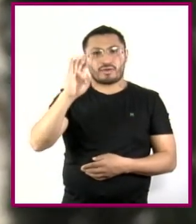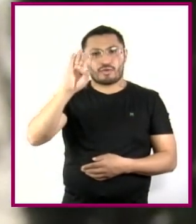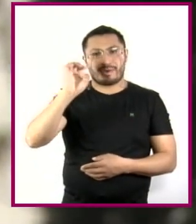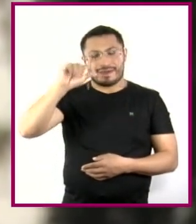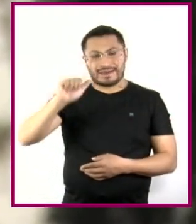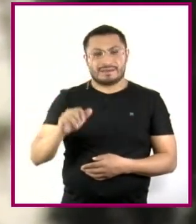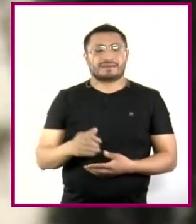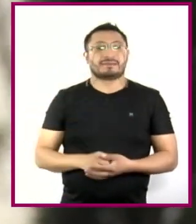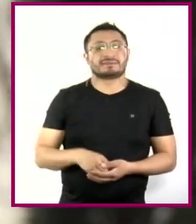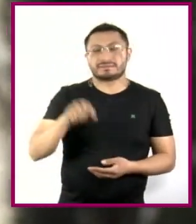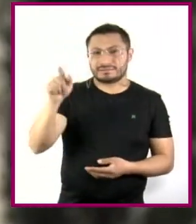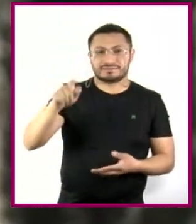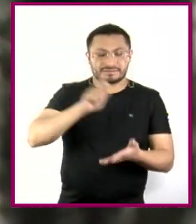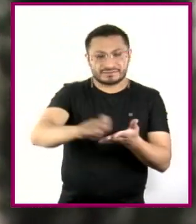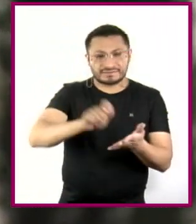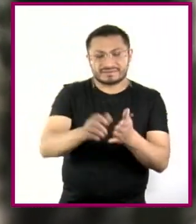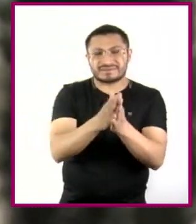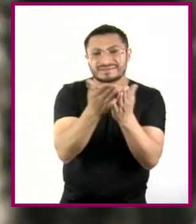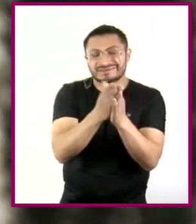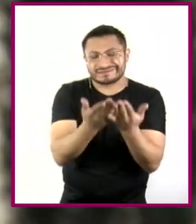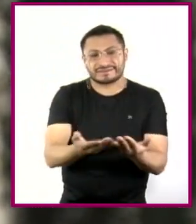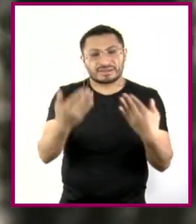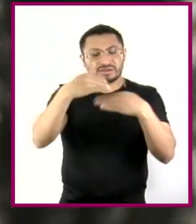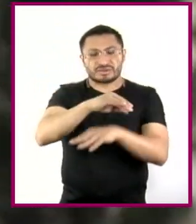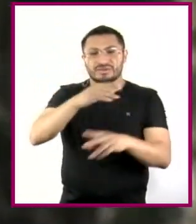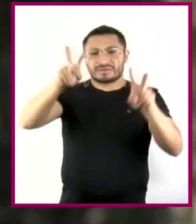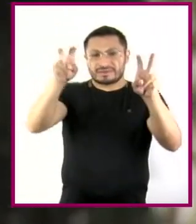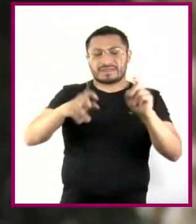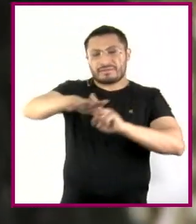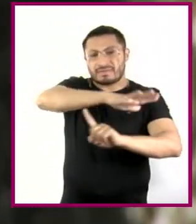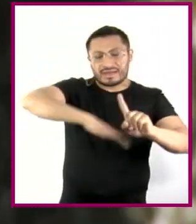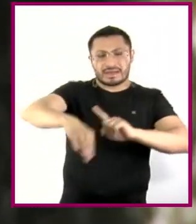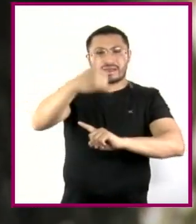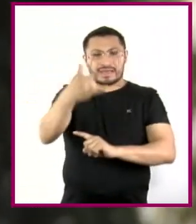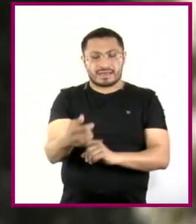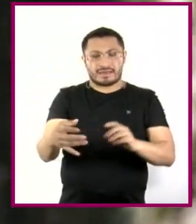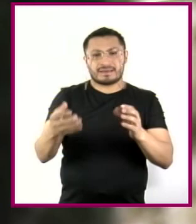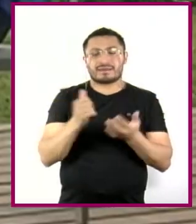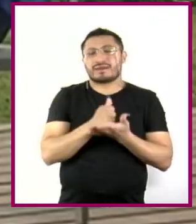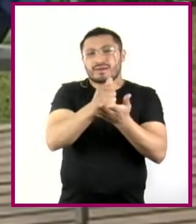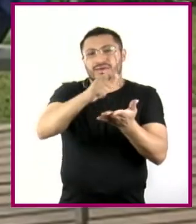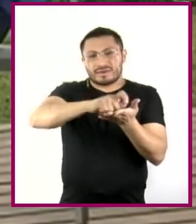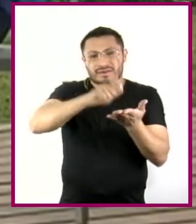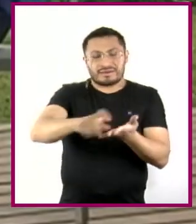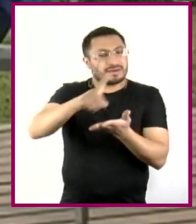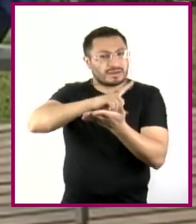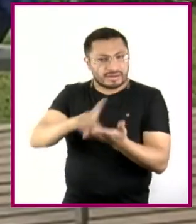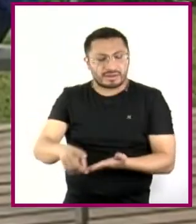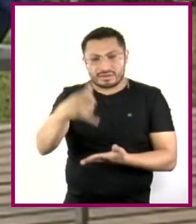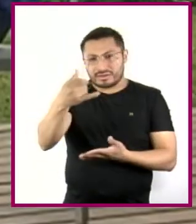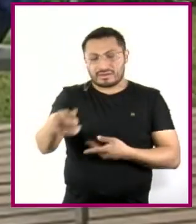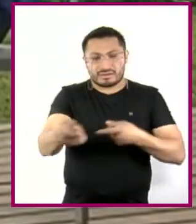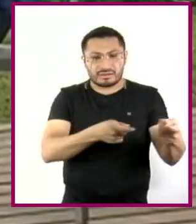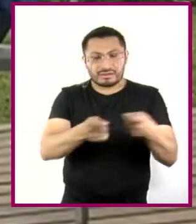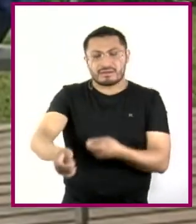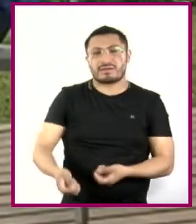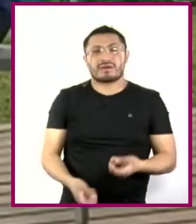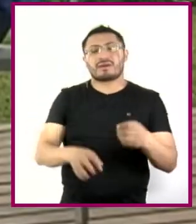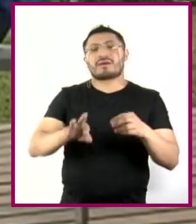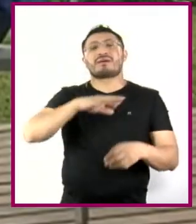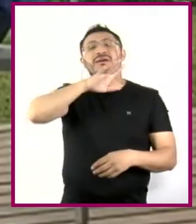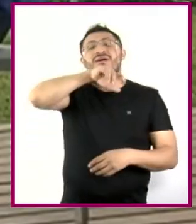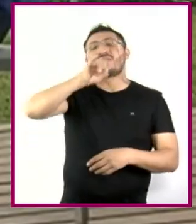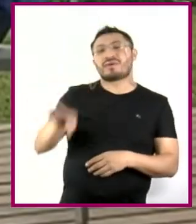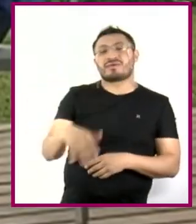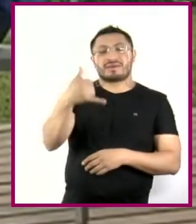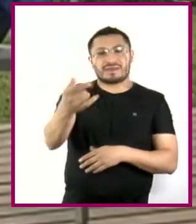del libro Instrumentos Económicos en Materia Ambiental y coautora de los títulos Derecho y Gestión de los Residuos y